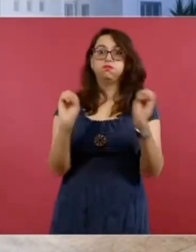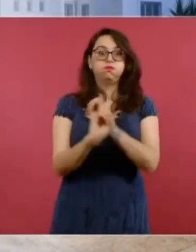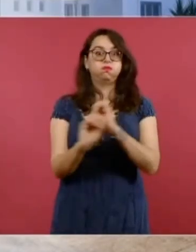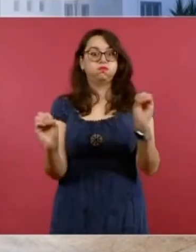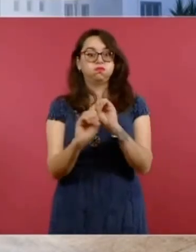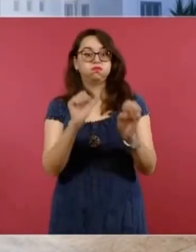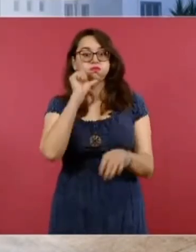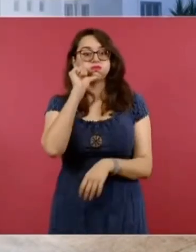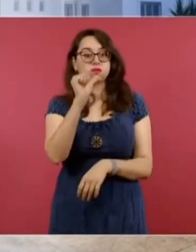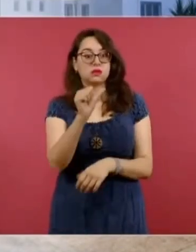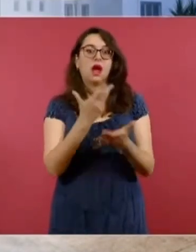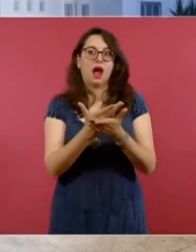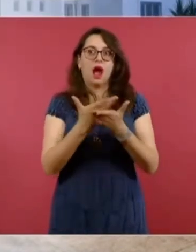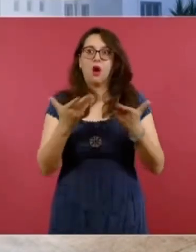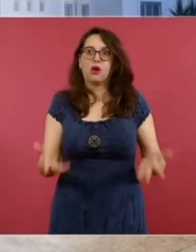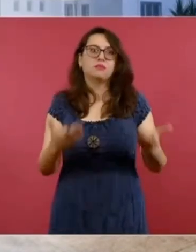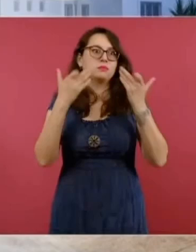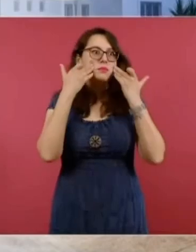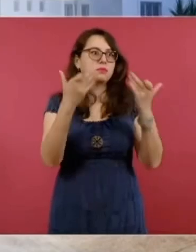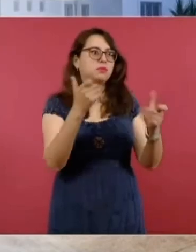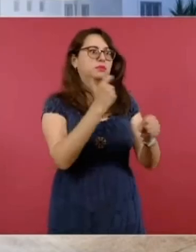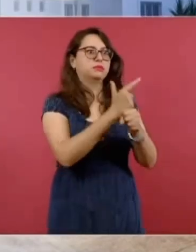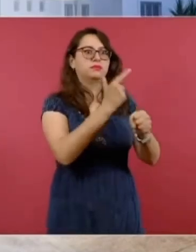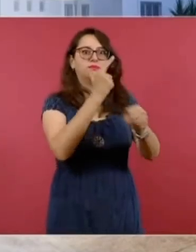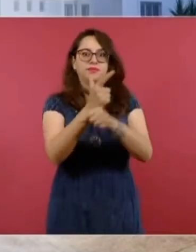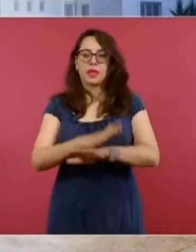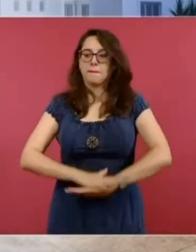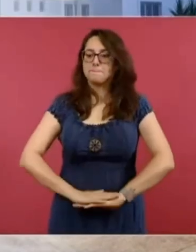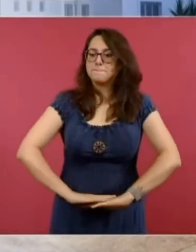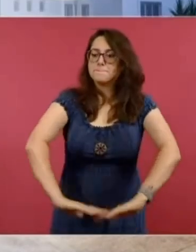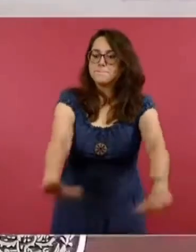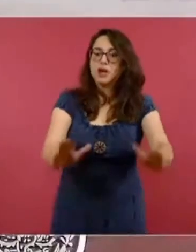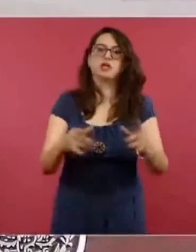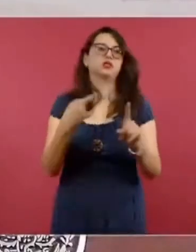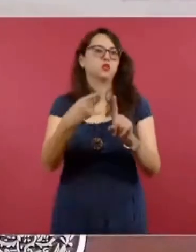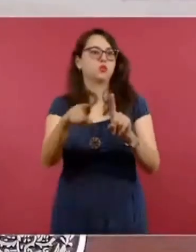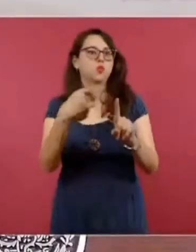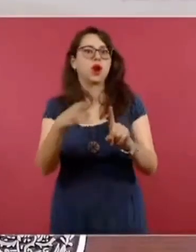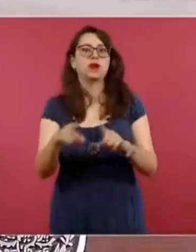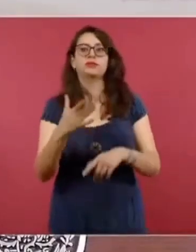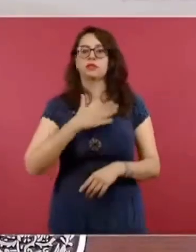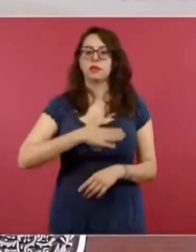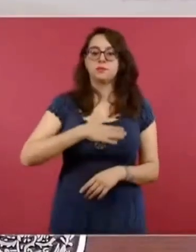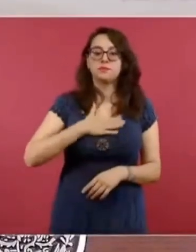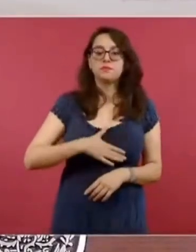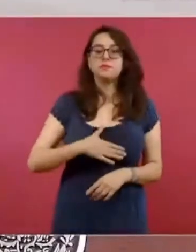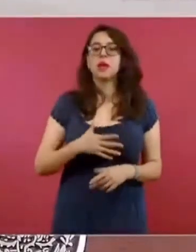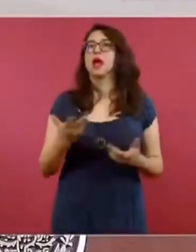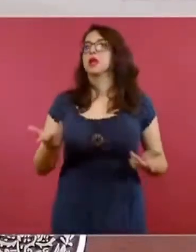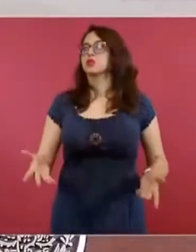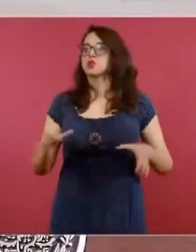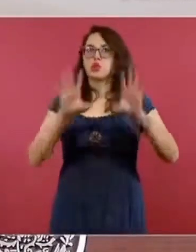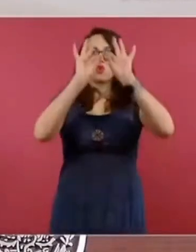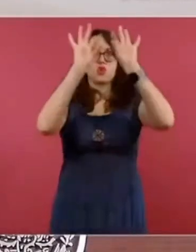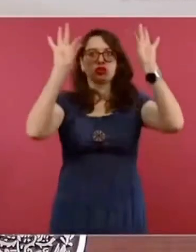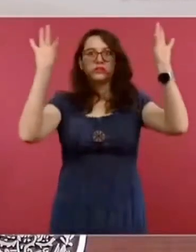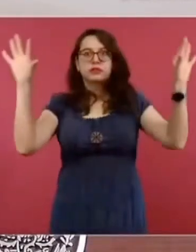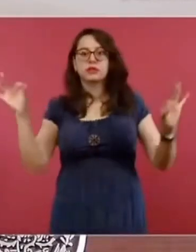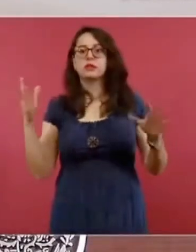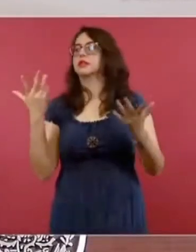estaban atendidas. Pisos, plafones, puertas, baños, adecuaciones en áreas de farmacia, cortinas antibacterianas,